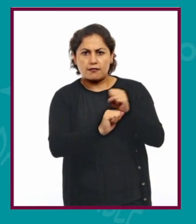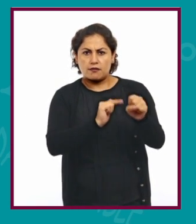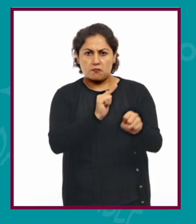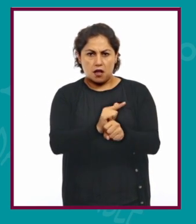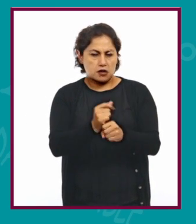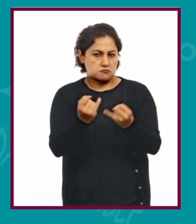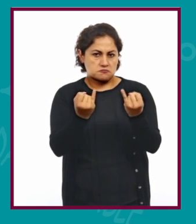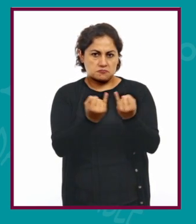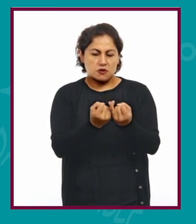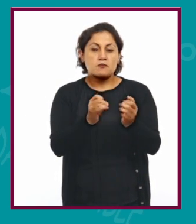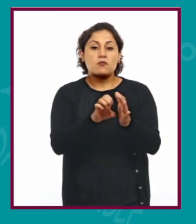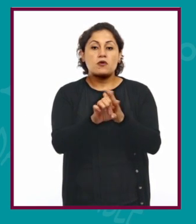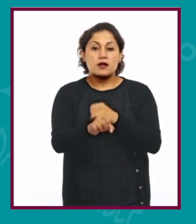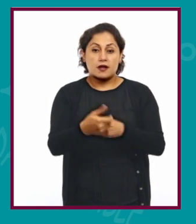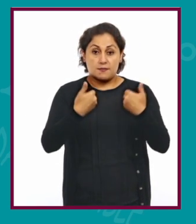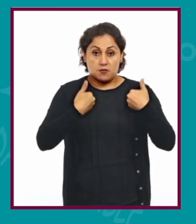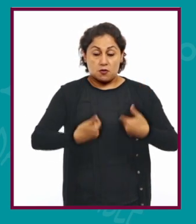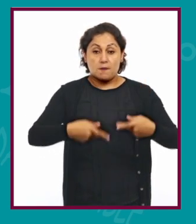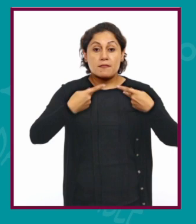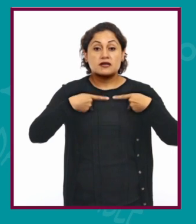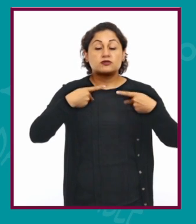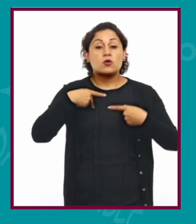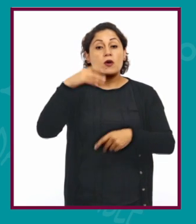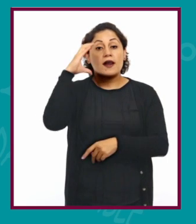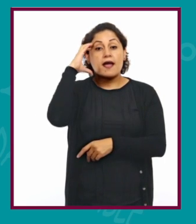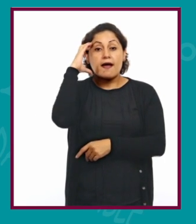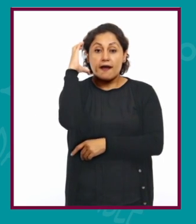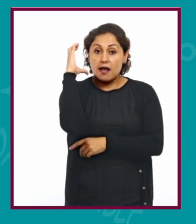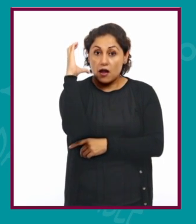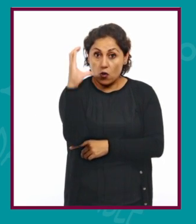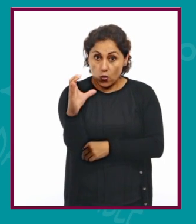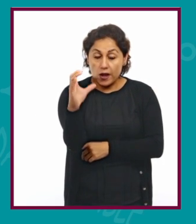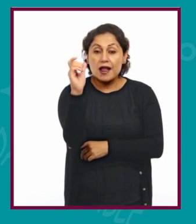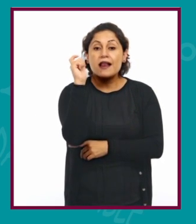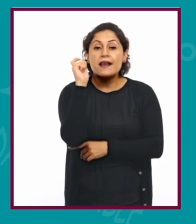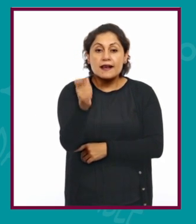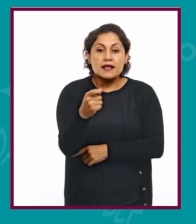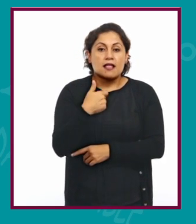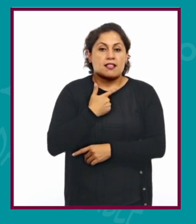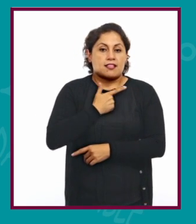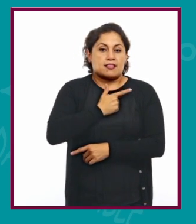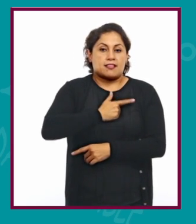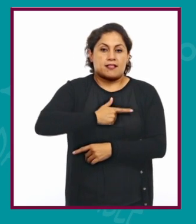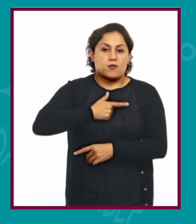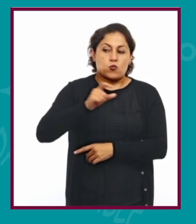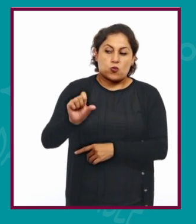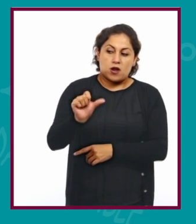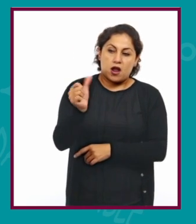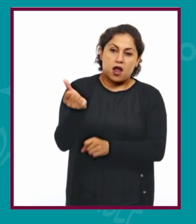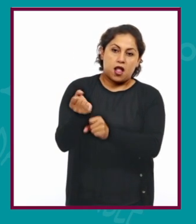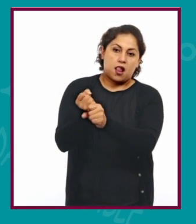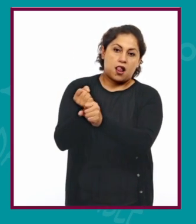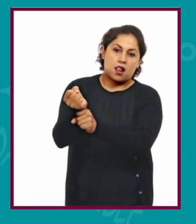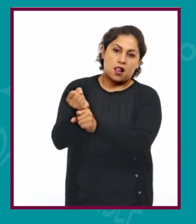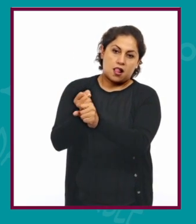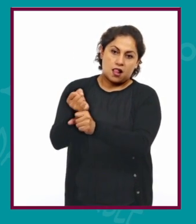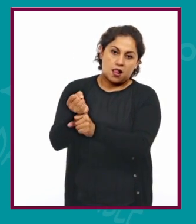vivos incluso. Una persona cruel es una persona que se deleita en hacer sufrir a otro o que se